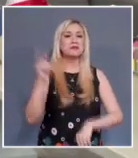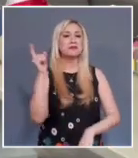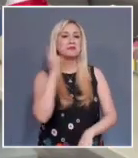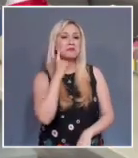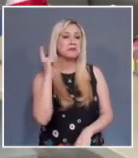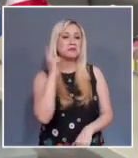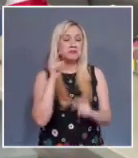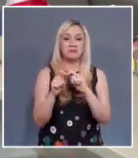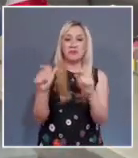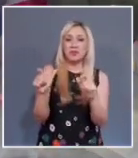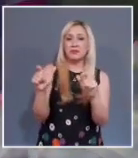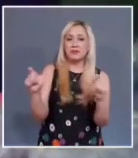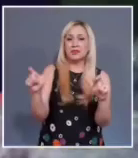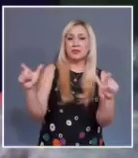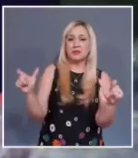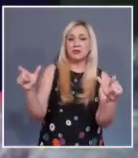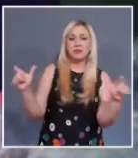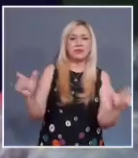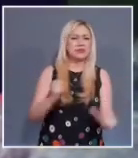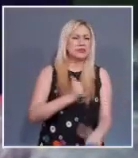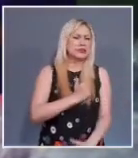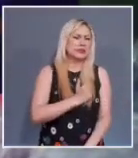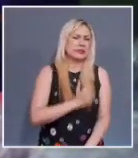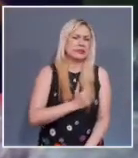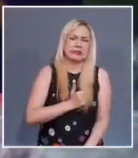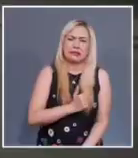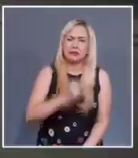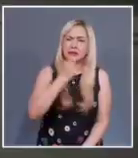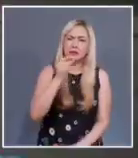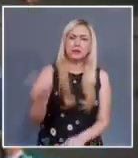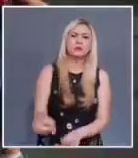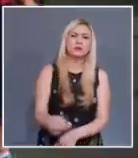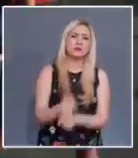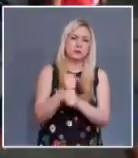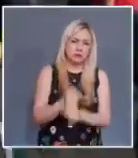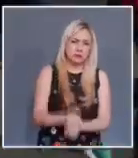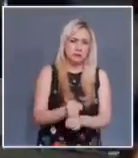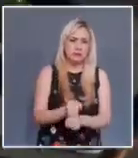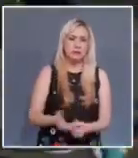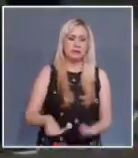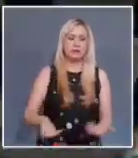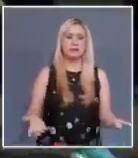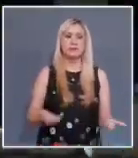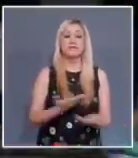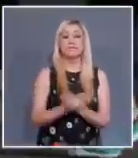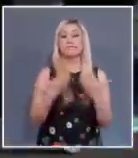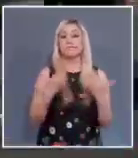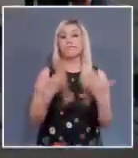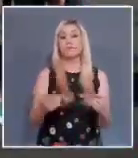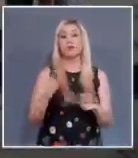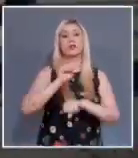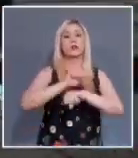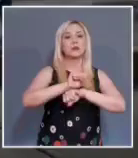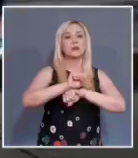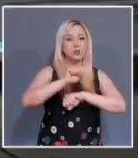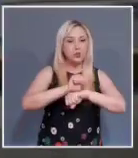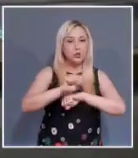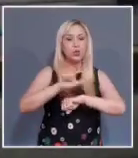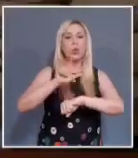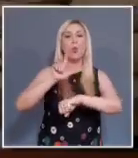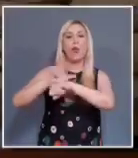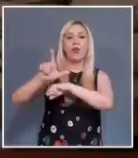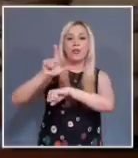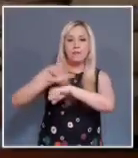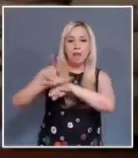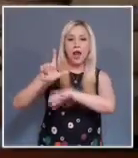condiciones lamentables. Esta iniciativa colaborará con El Salvador, Guatemala, Honduras y Belice para la protección de niñas